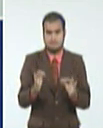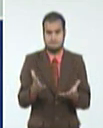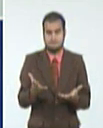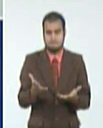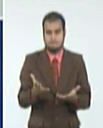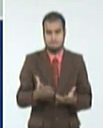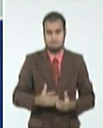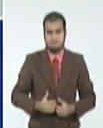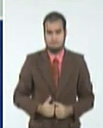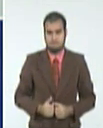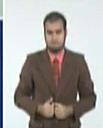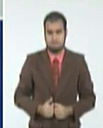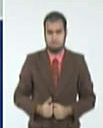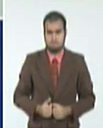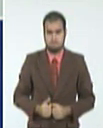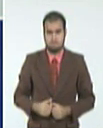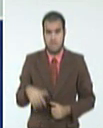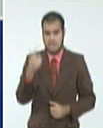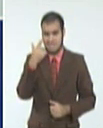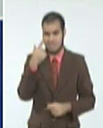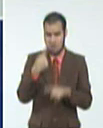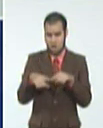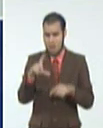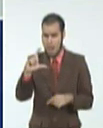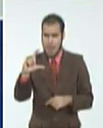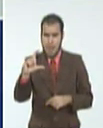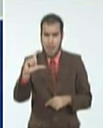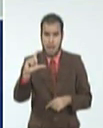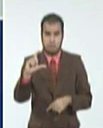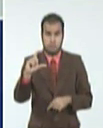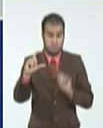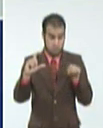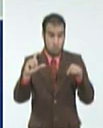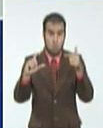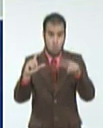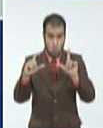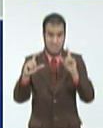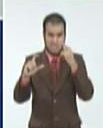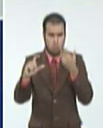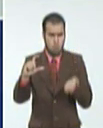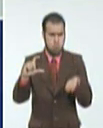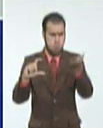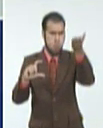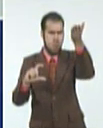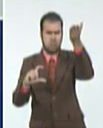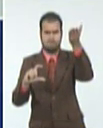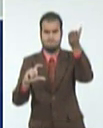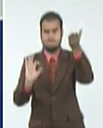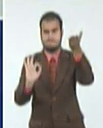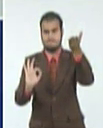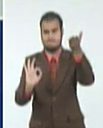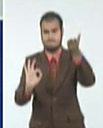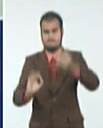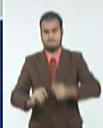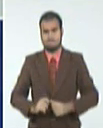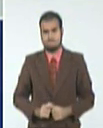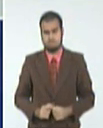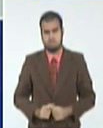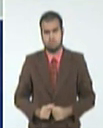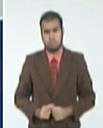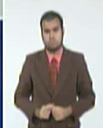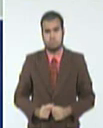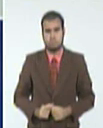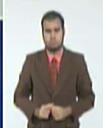chiquito en comparación con la magnitud de la transmisión de ahora. Y lo que es todavía más